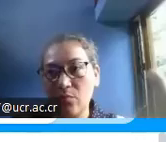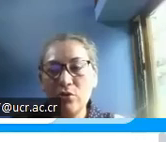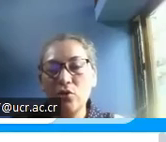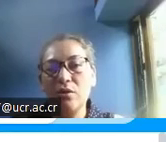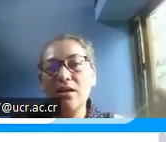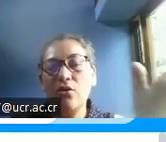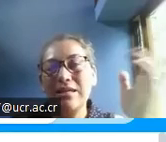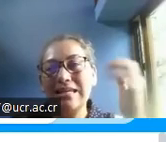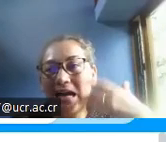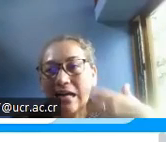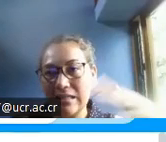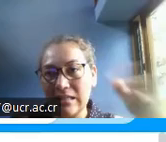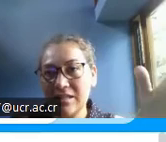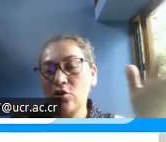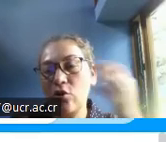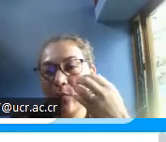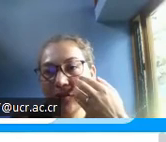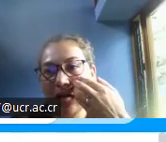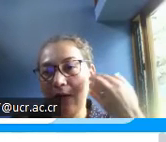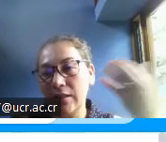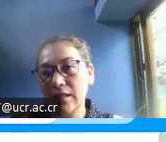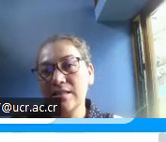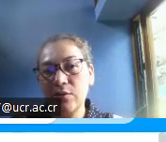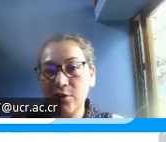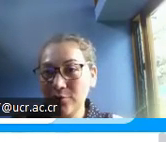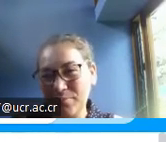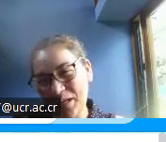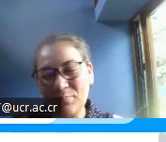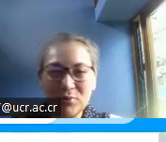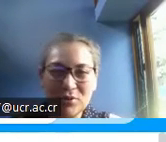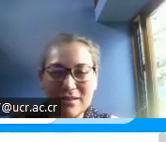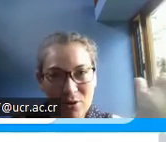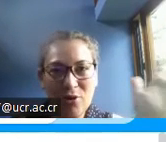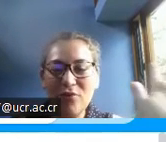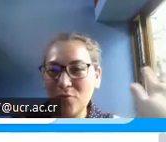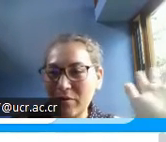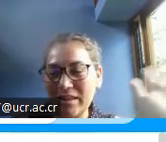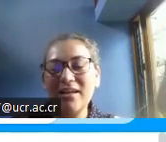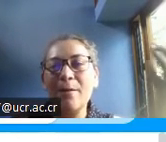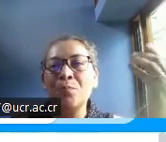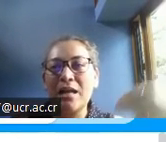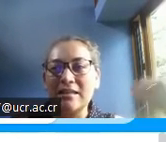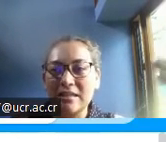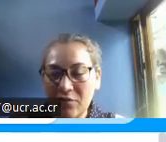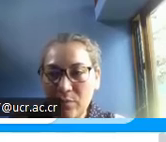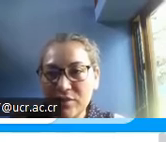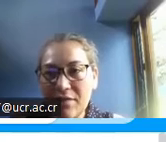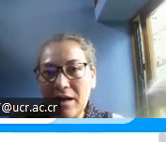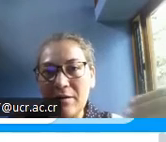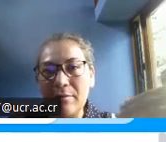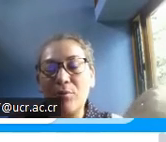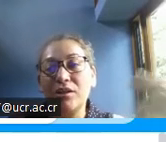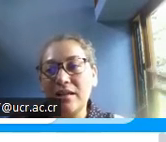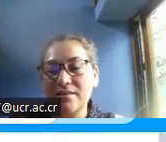El objetivo de nuestro video y a quién se lo vamos a vender este video, ¿verdad? Por llamarlo de alguna forma, vender. ¿A quién le